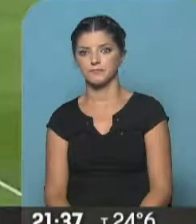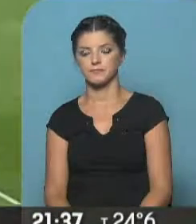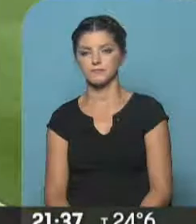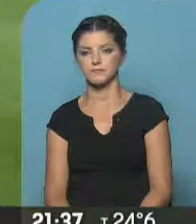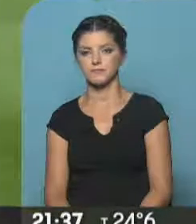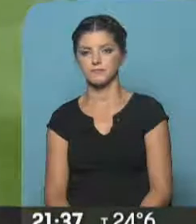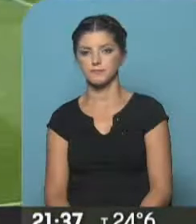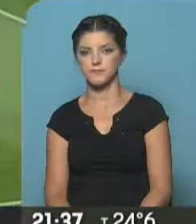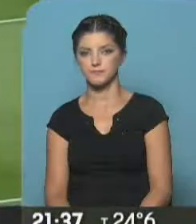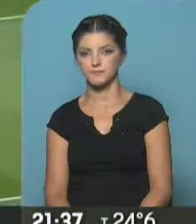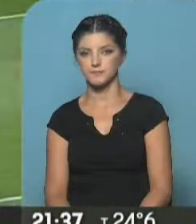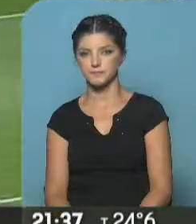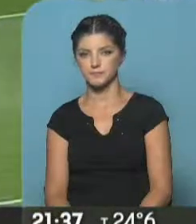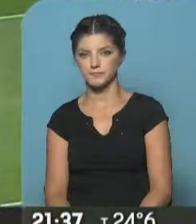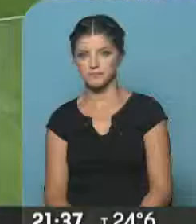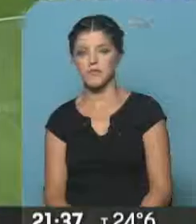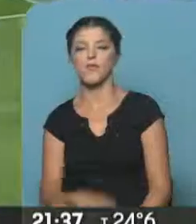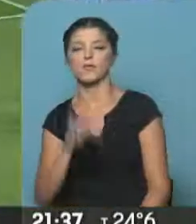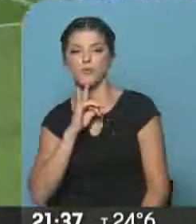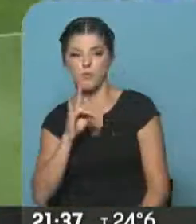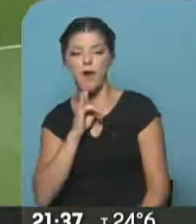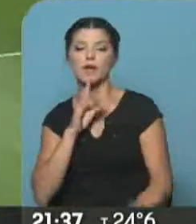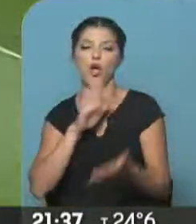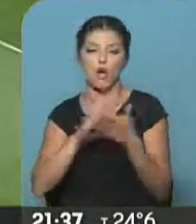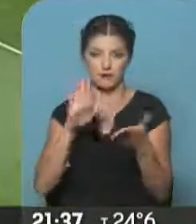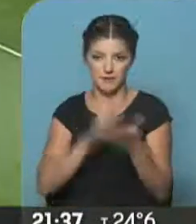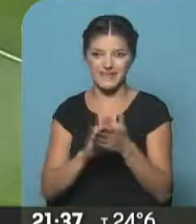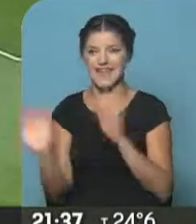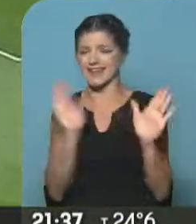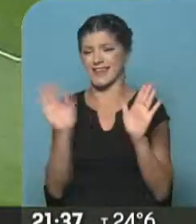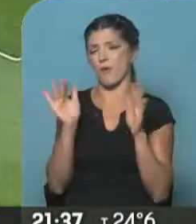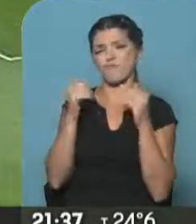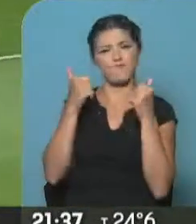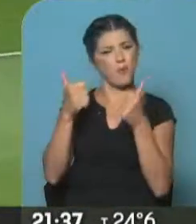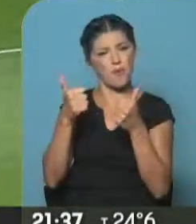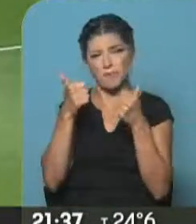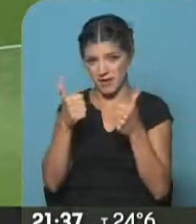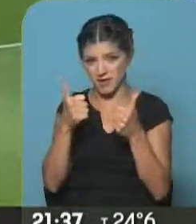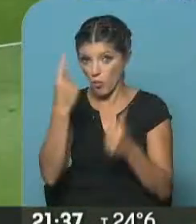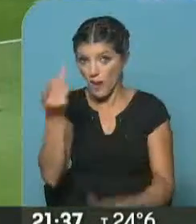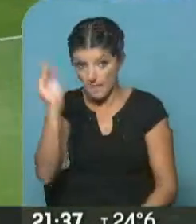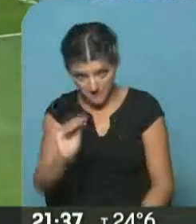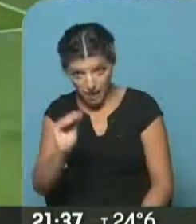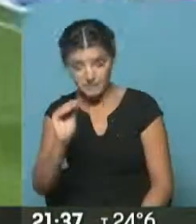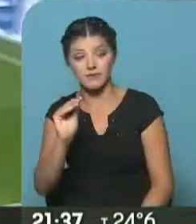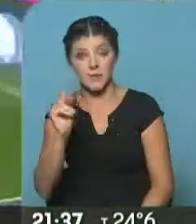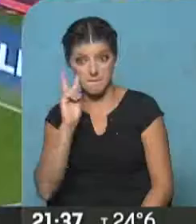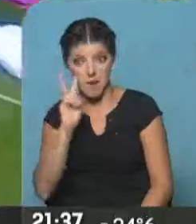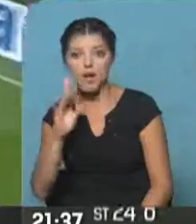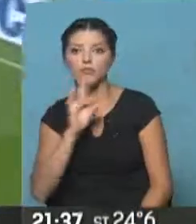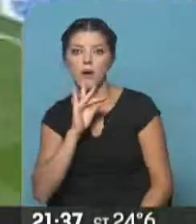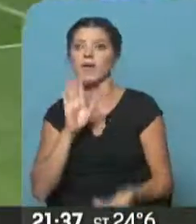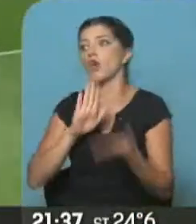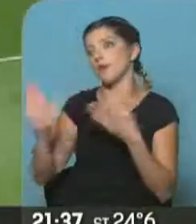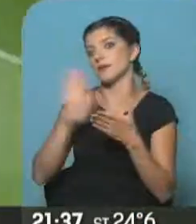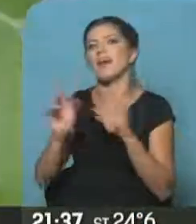para Atlético, nuevamente Navarro respondiendo con solvencia. Una más, otra vez iba a aparecer Navarro.